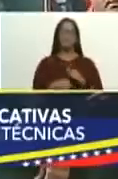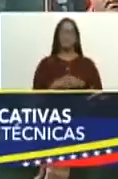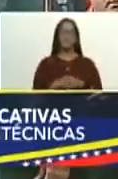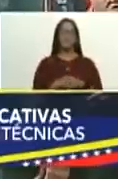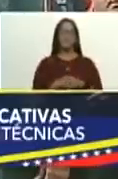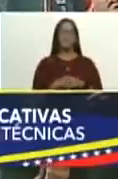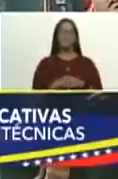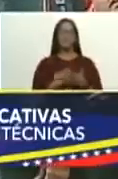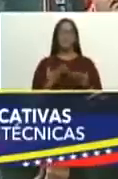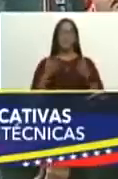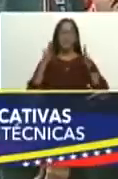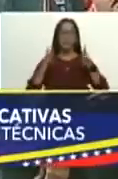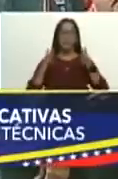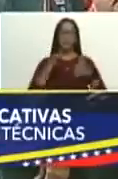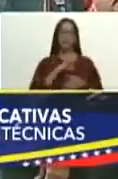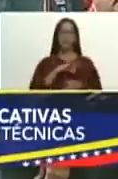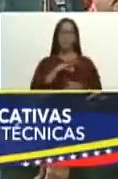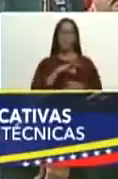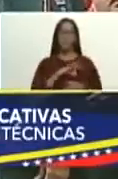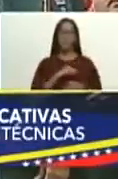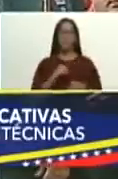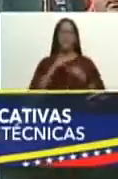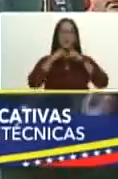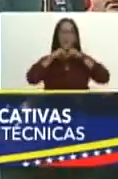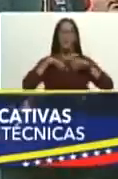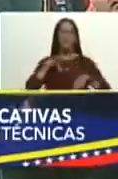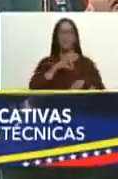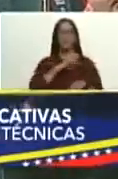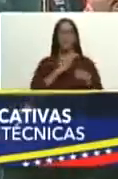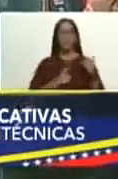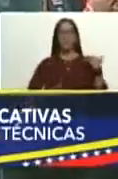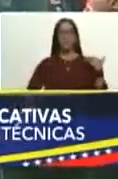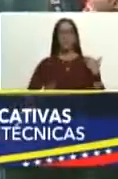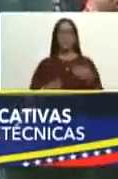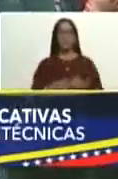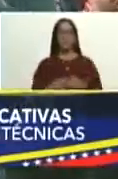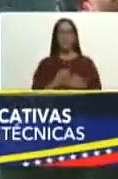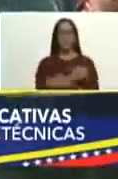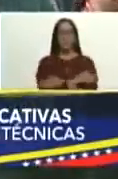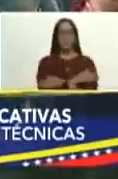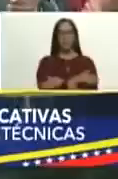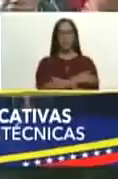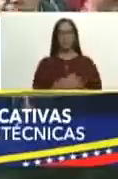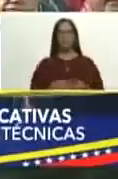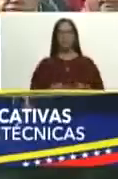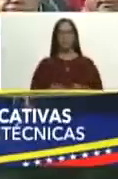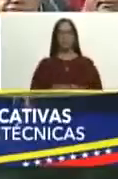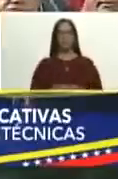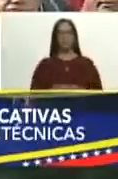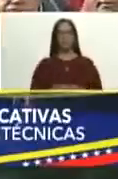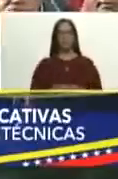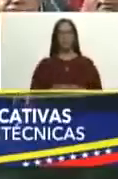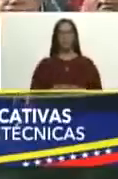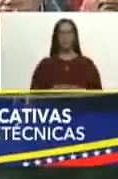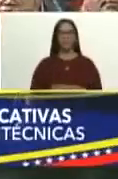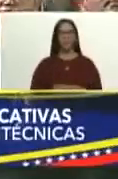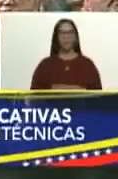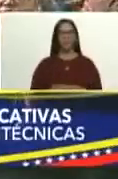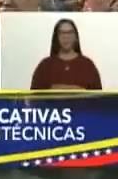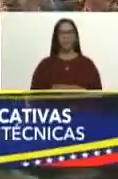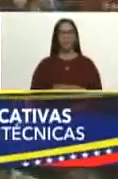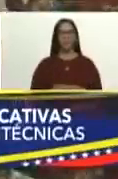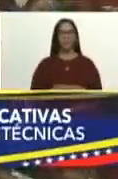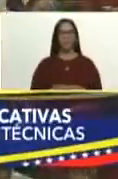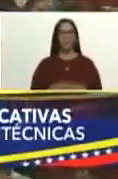profundización de la construcción del socialismo. Bendiciones, señor presidente. Un gran abrazo. Muchas gracias,